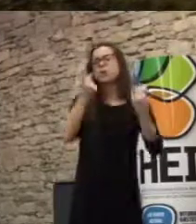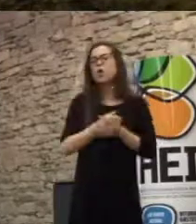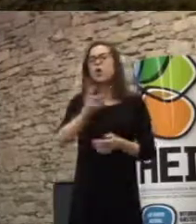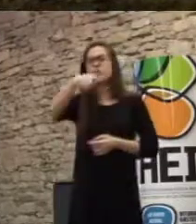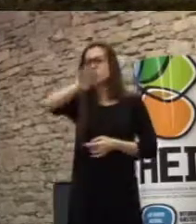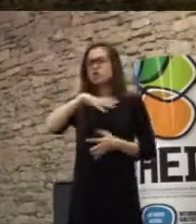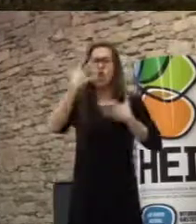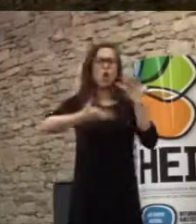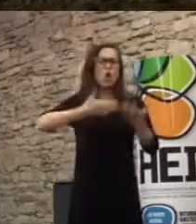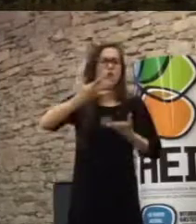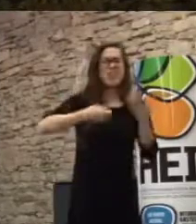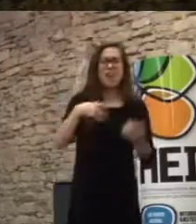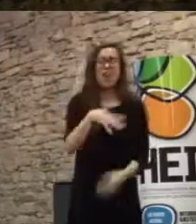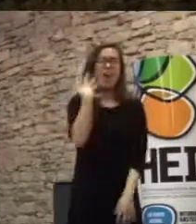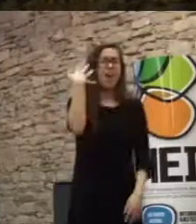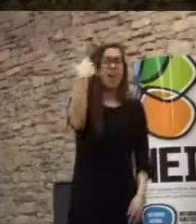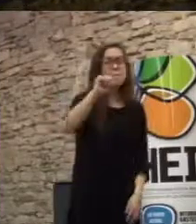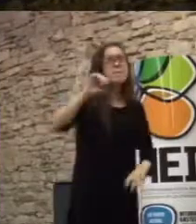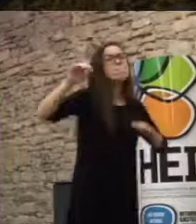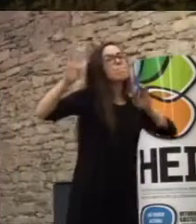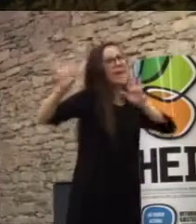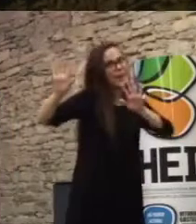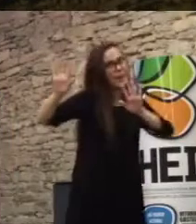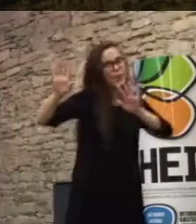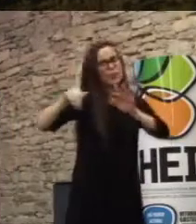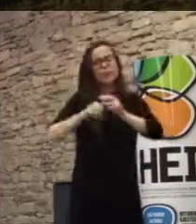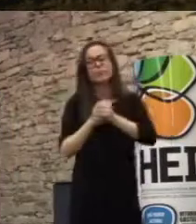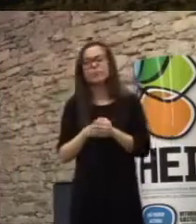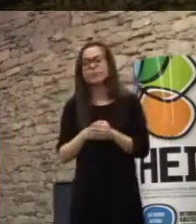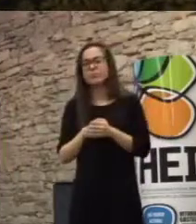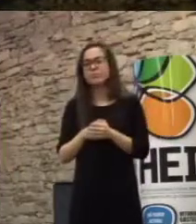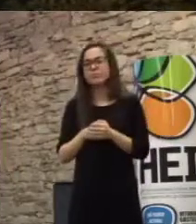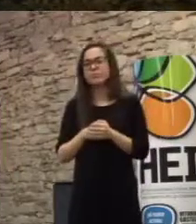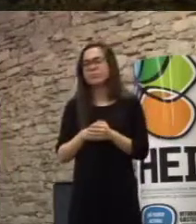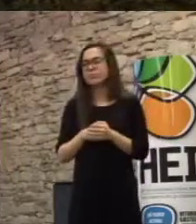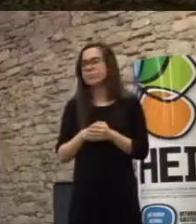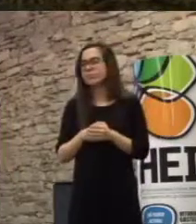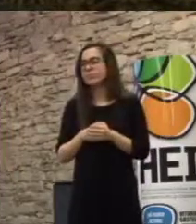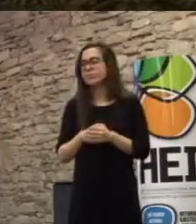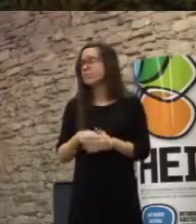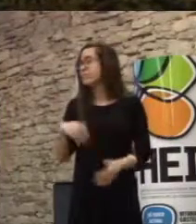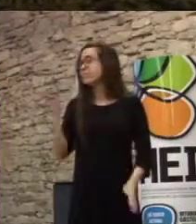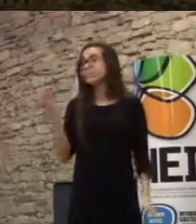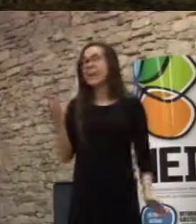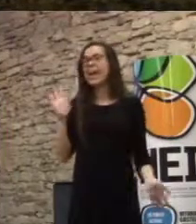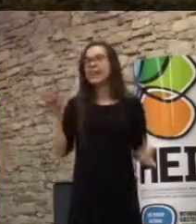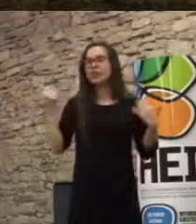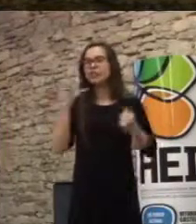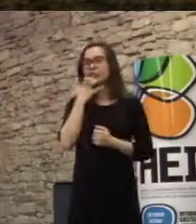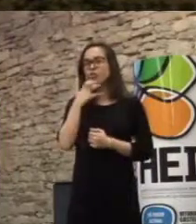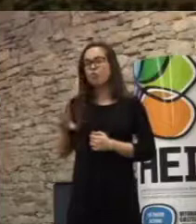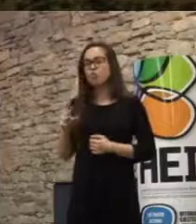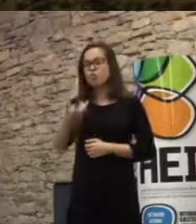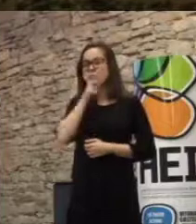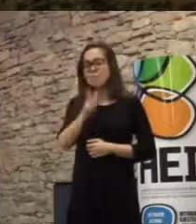cocineros y cocineras excelentes pero qué dice el enano este que está aquí dentro así que dice que subconsciente en ese instante que